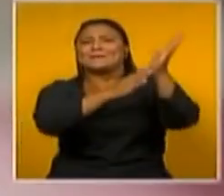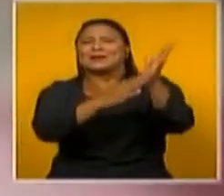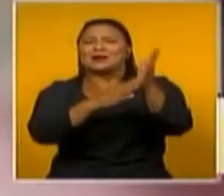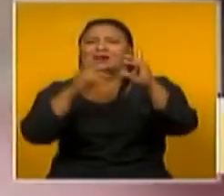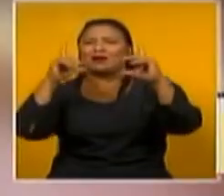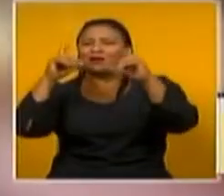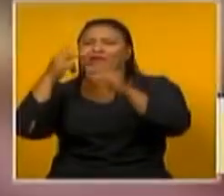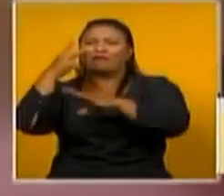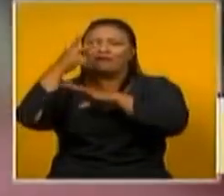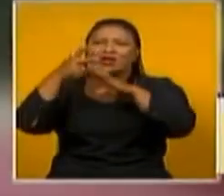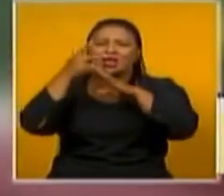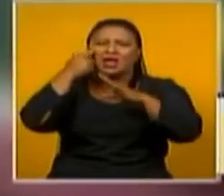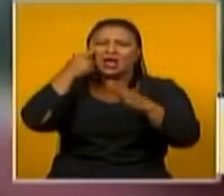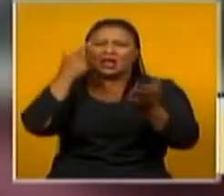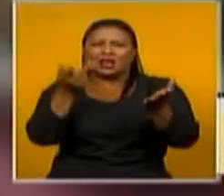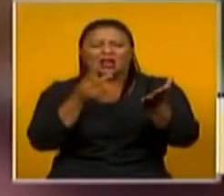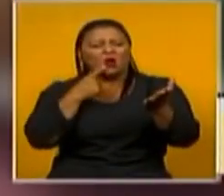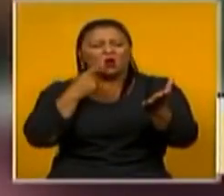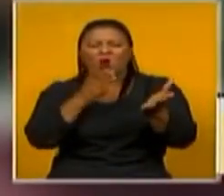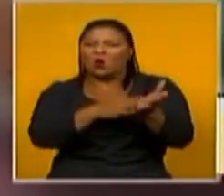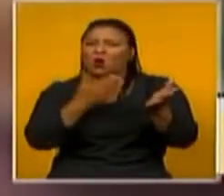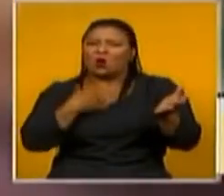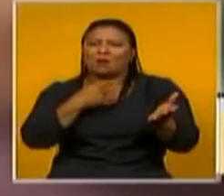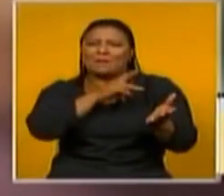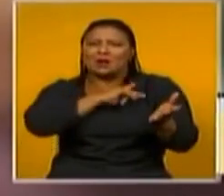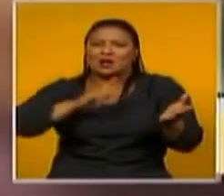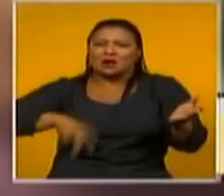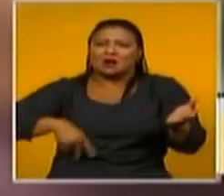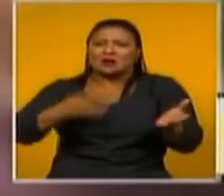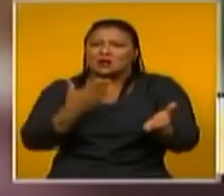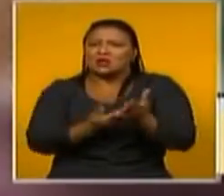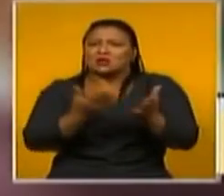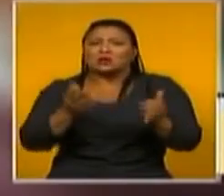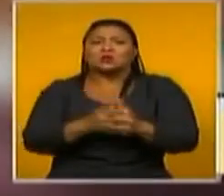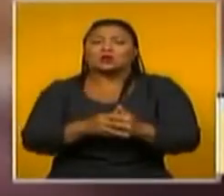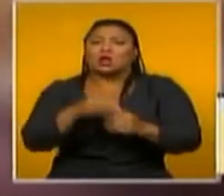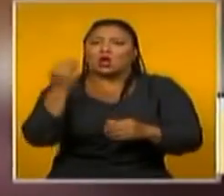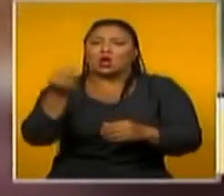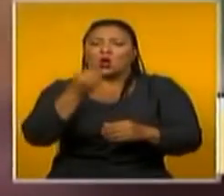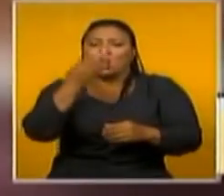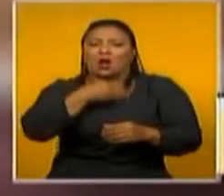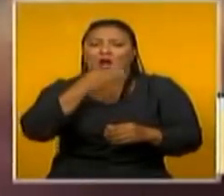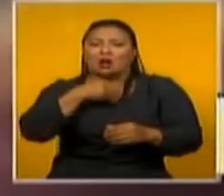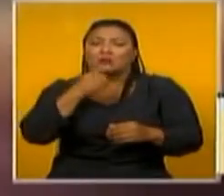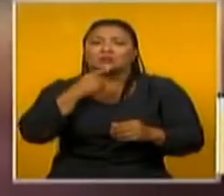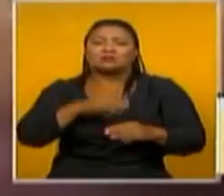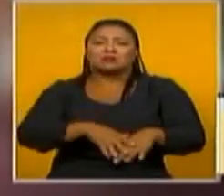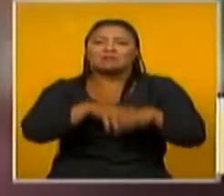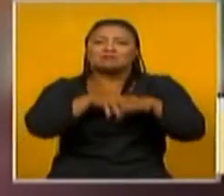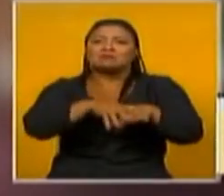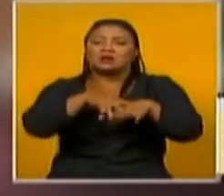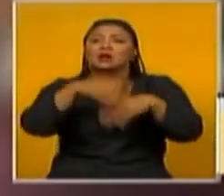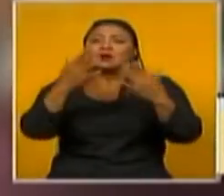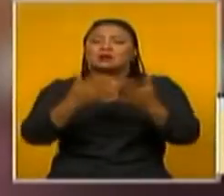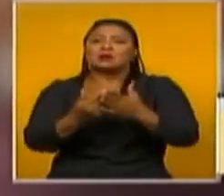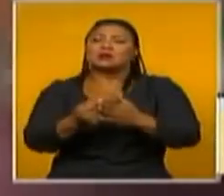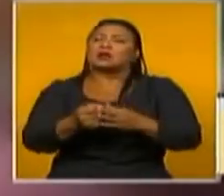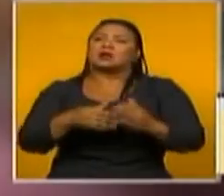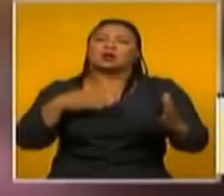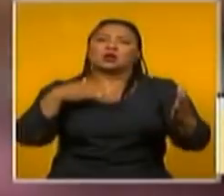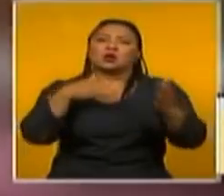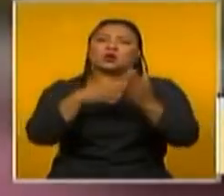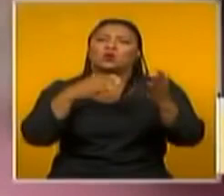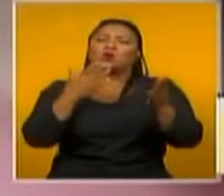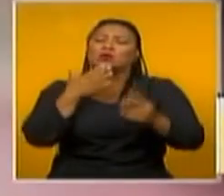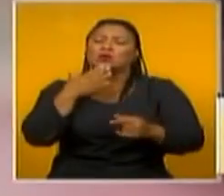ella. A través de un video publicado en las redes sociales, la joven ambateña convocó un plantón en contra de la violencia de